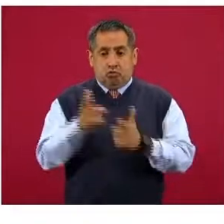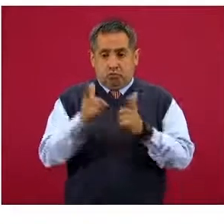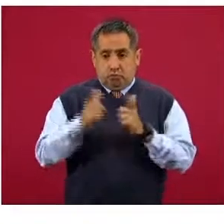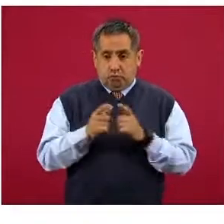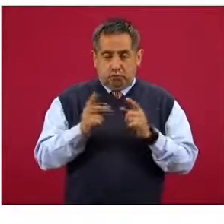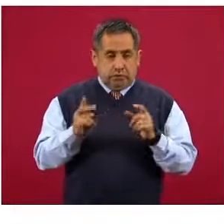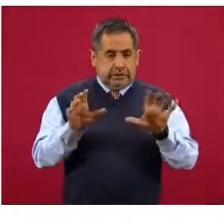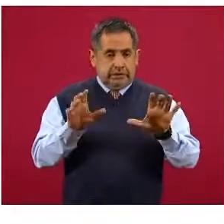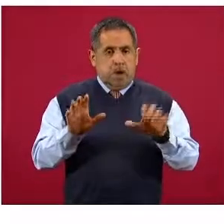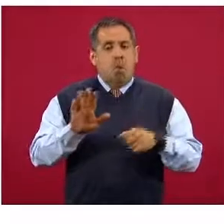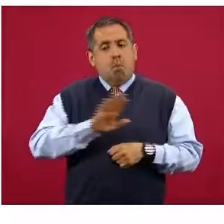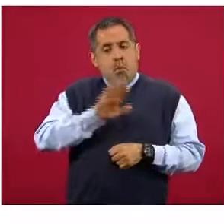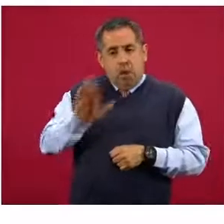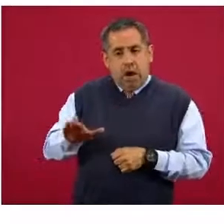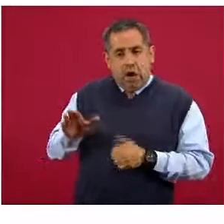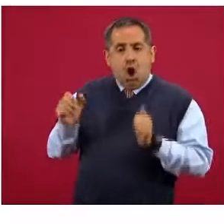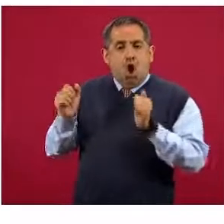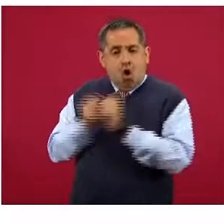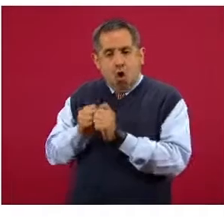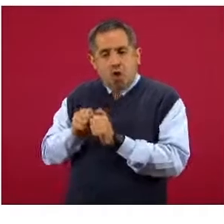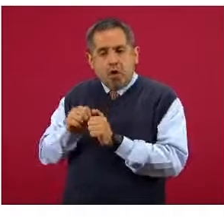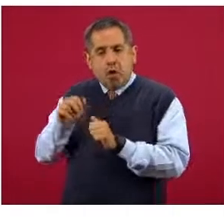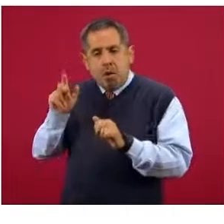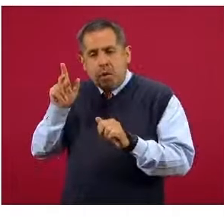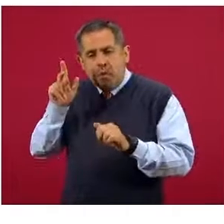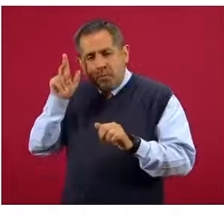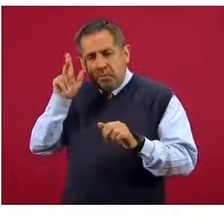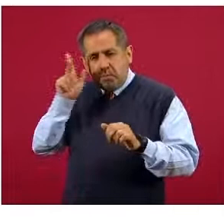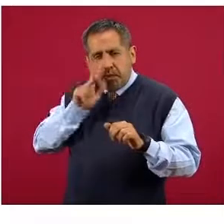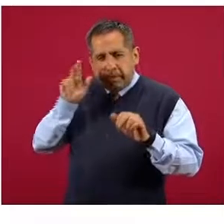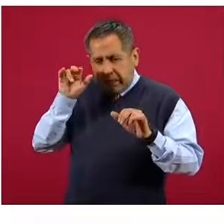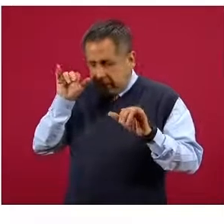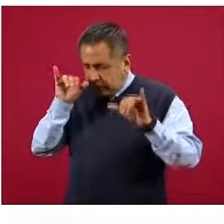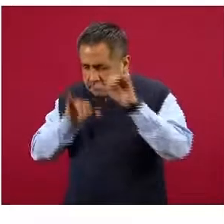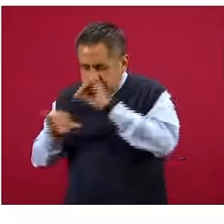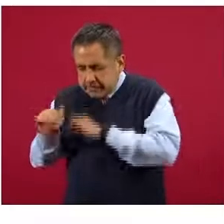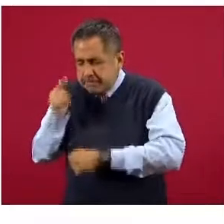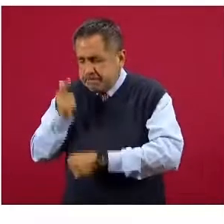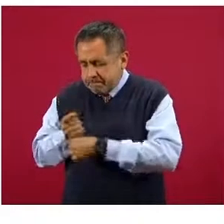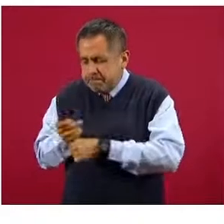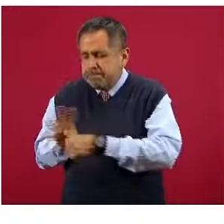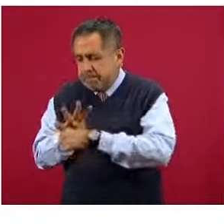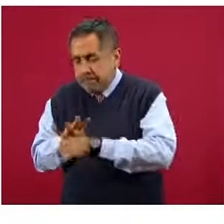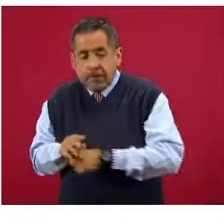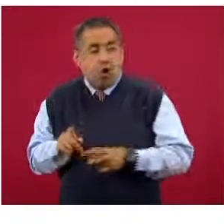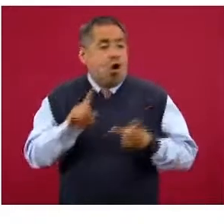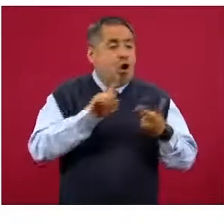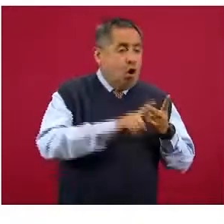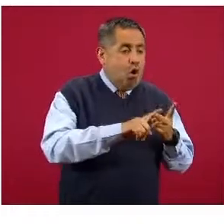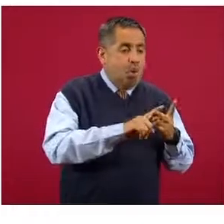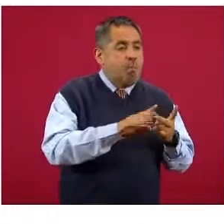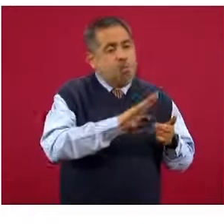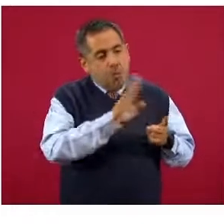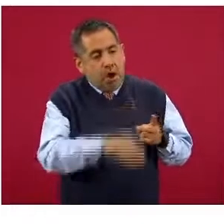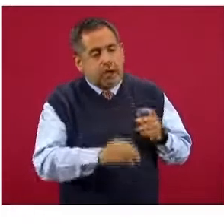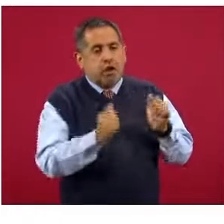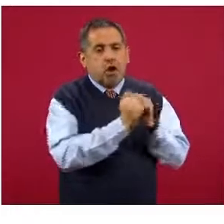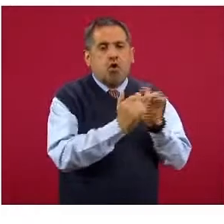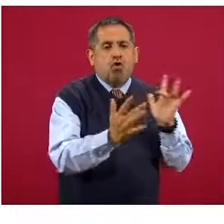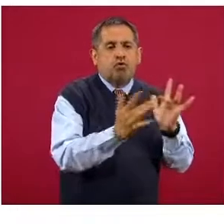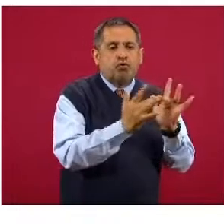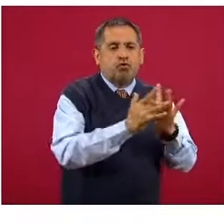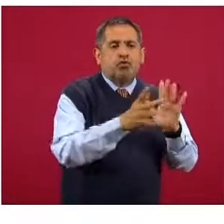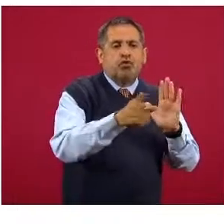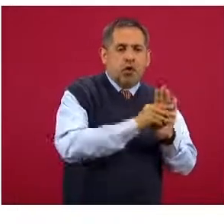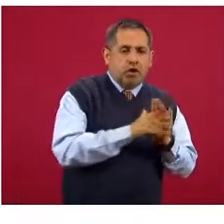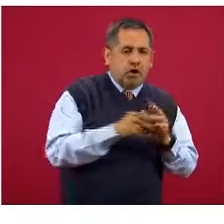las defunciones que se confirmaron por asociación epidemiológica, como las defunciones que hasta el momento se han confirmado por la vía